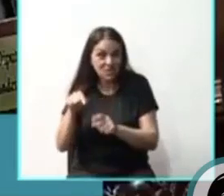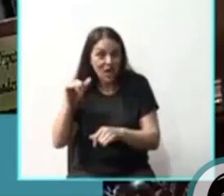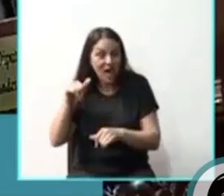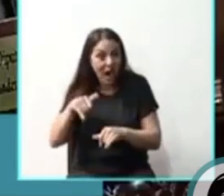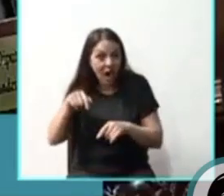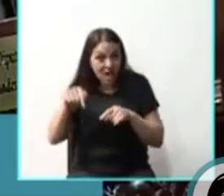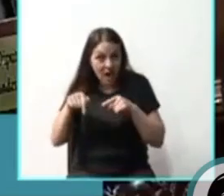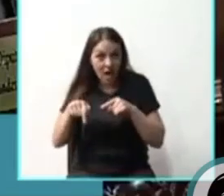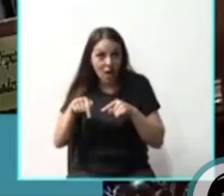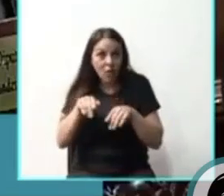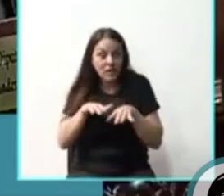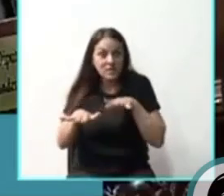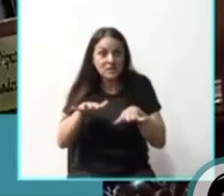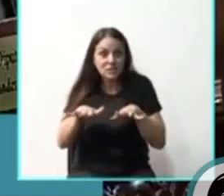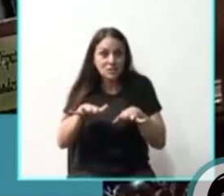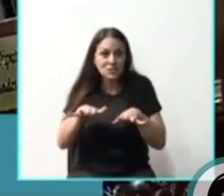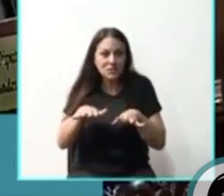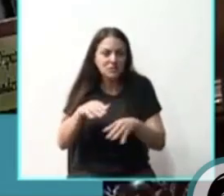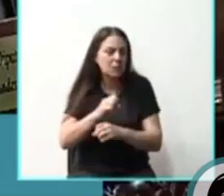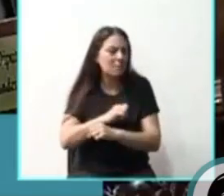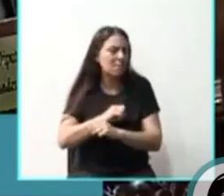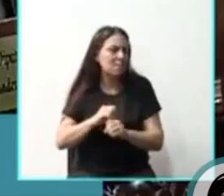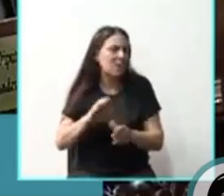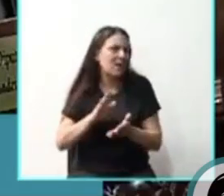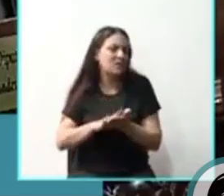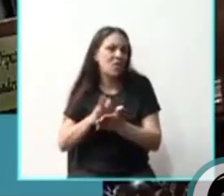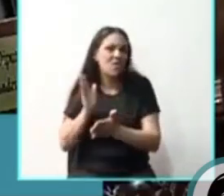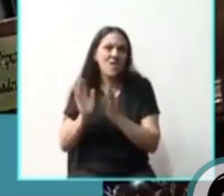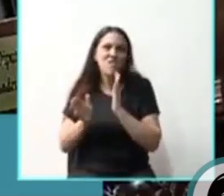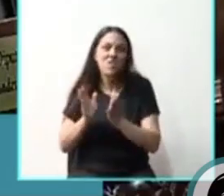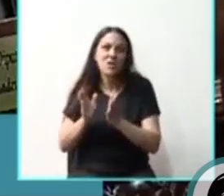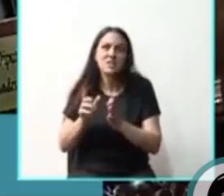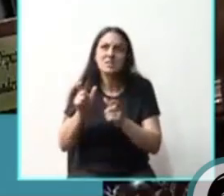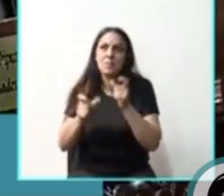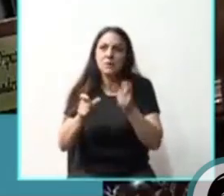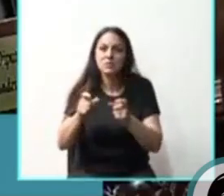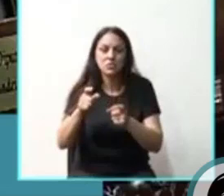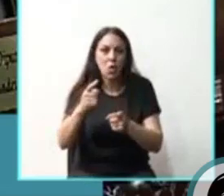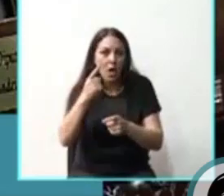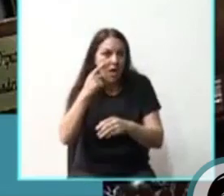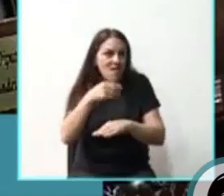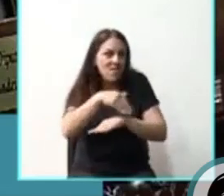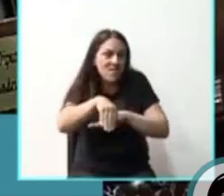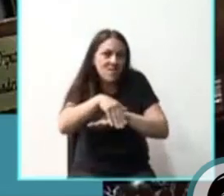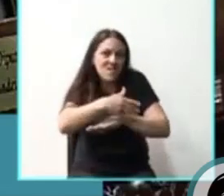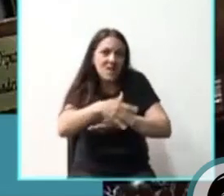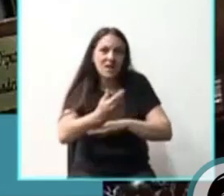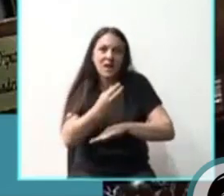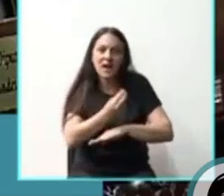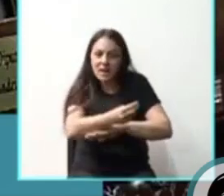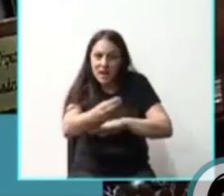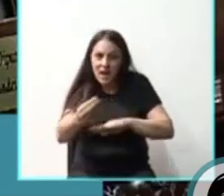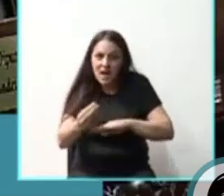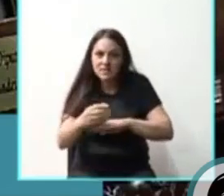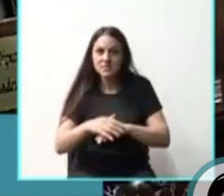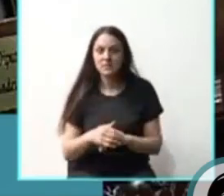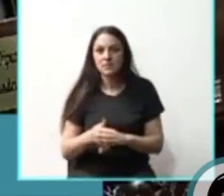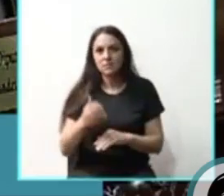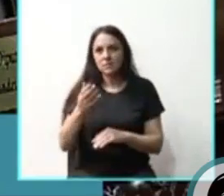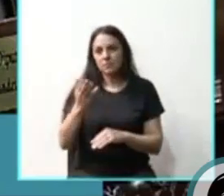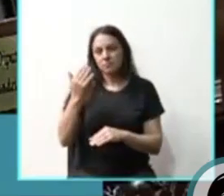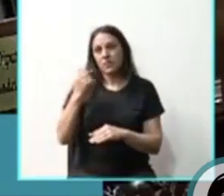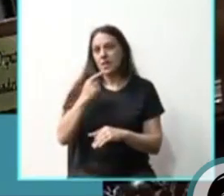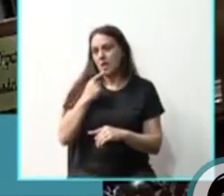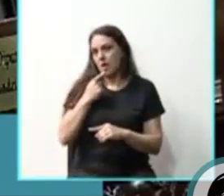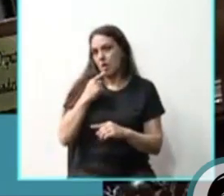del punto de vista de la violencia la gente en situación de calle el otro día un compañero